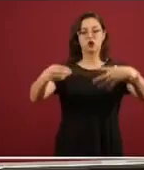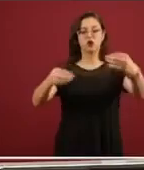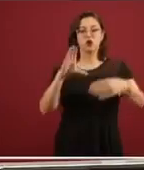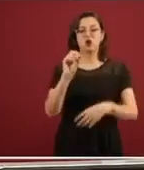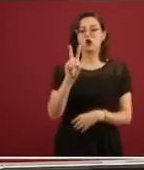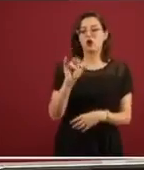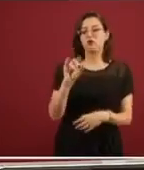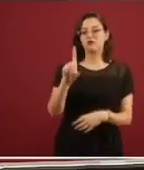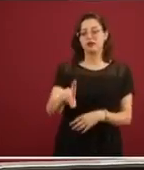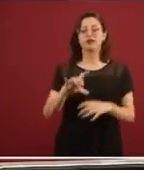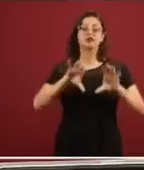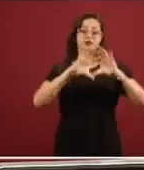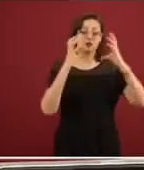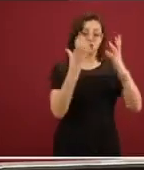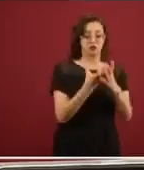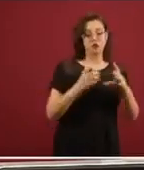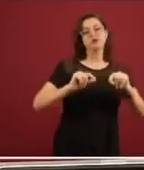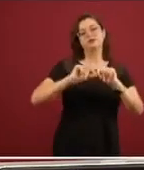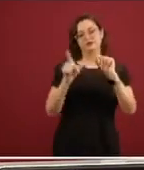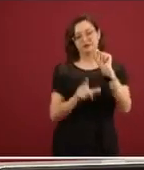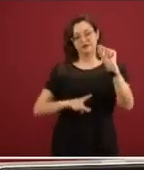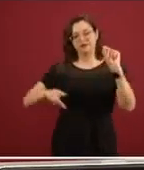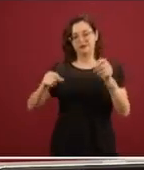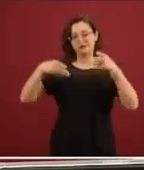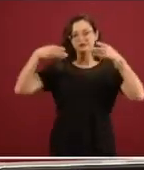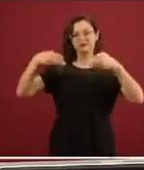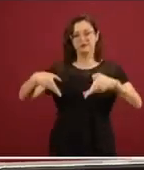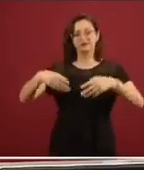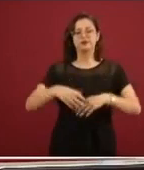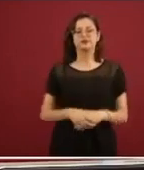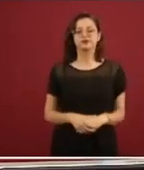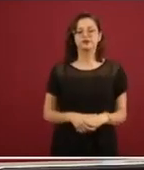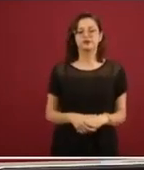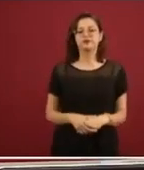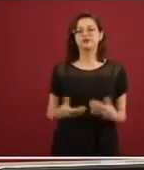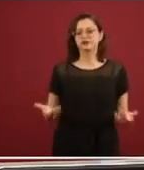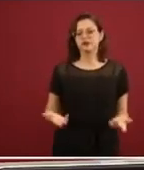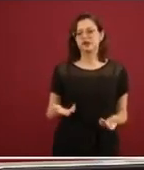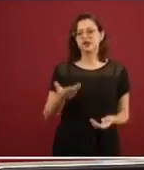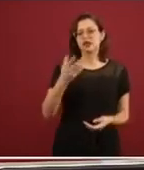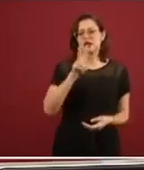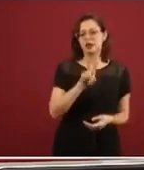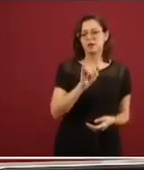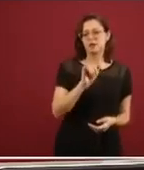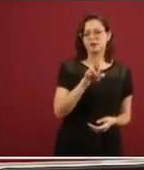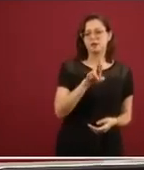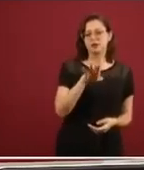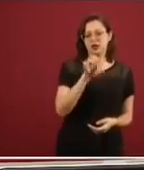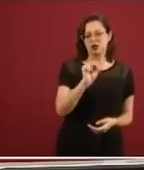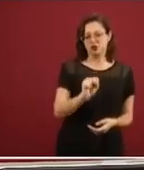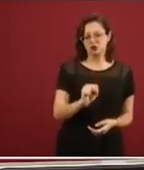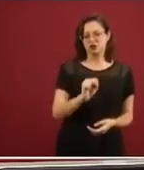en el mundo y en particular en México. COVID es la enfermedad causada por el virus SARS-CoV-2.